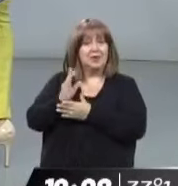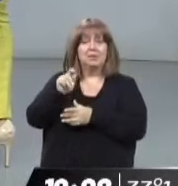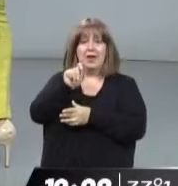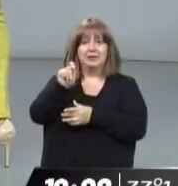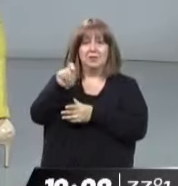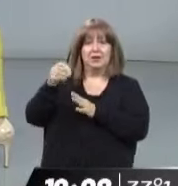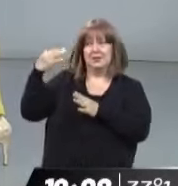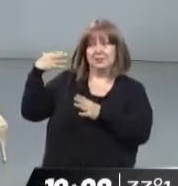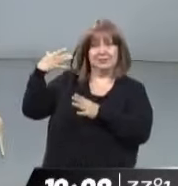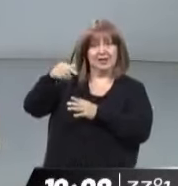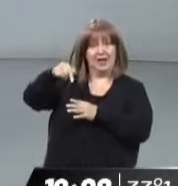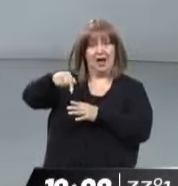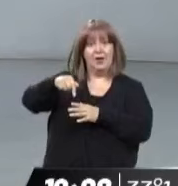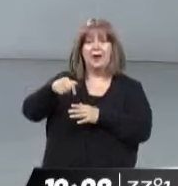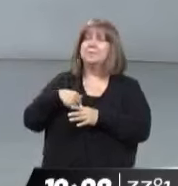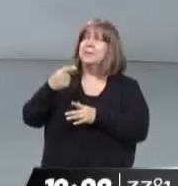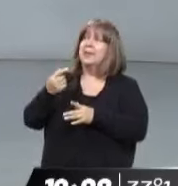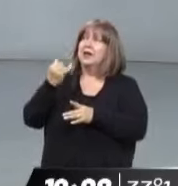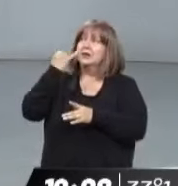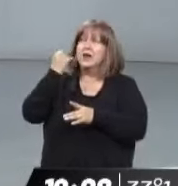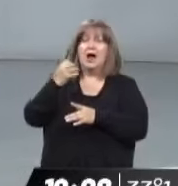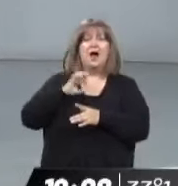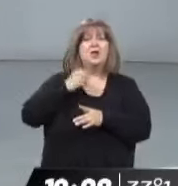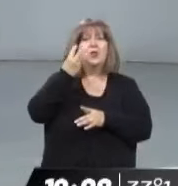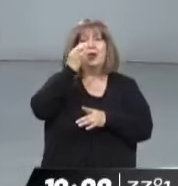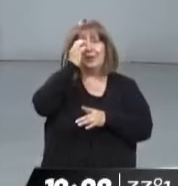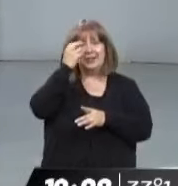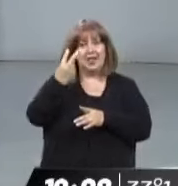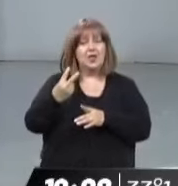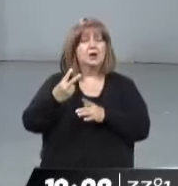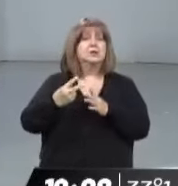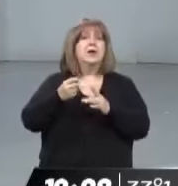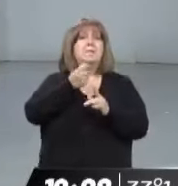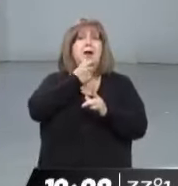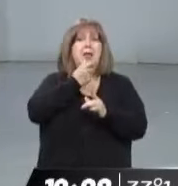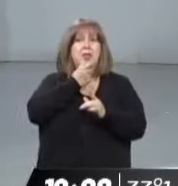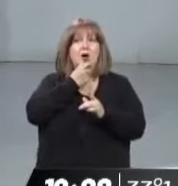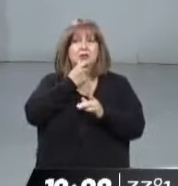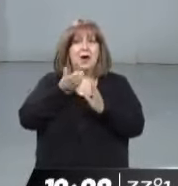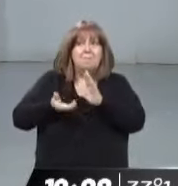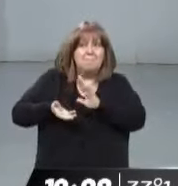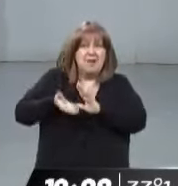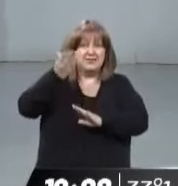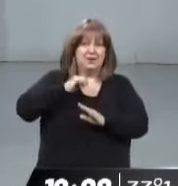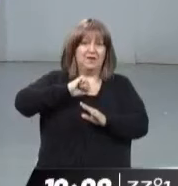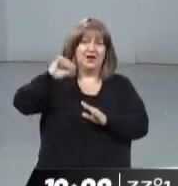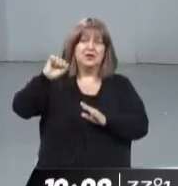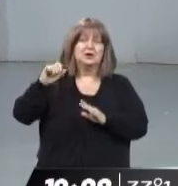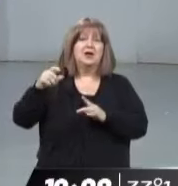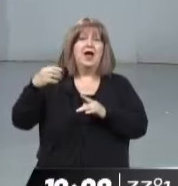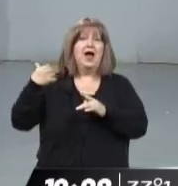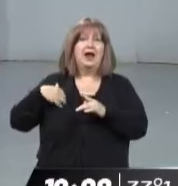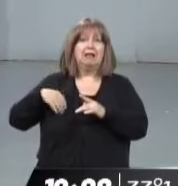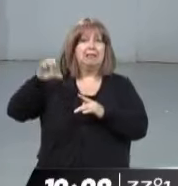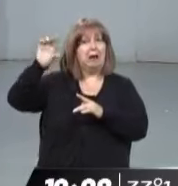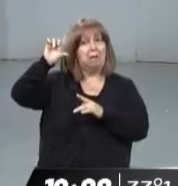meses. Fíjate que llamativamente, y como no venía pasando en estos 2022, tiene más inflación Mendoza que la Argentina. En el mes no se ve,